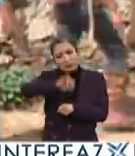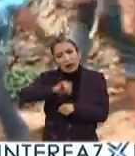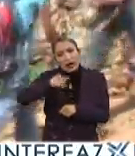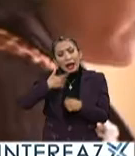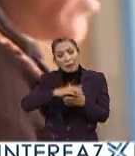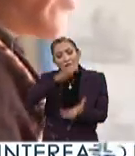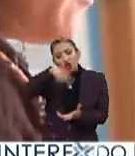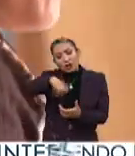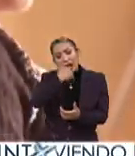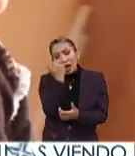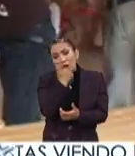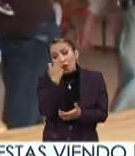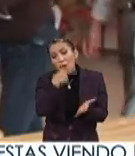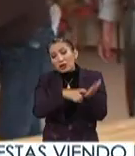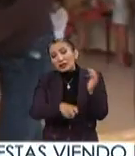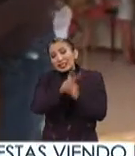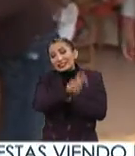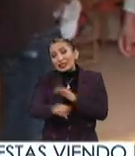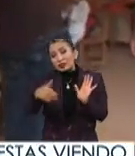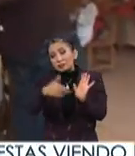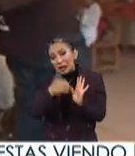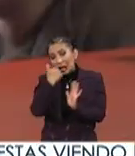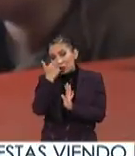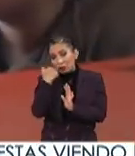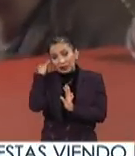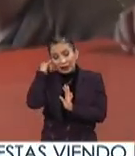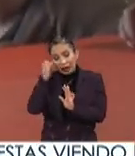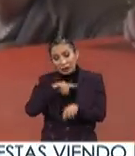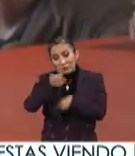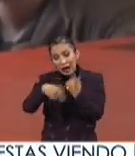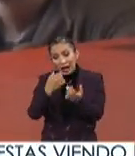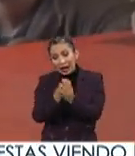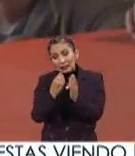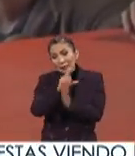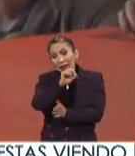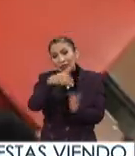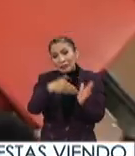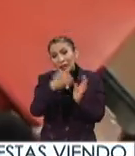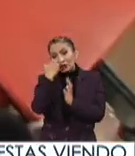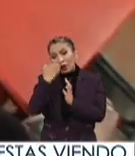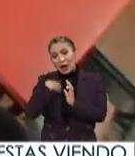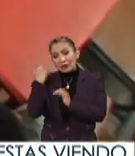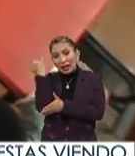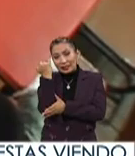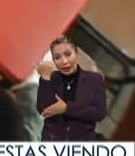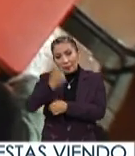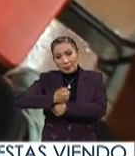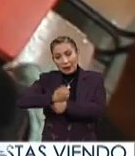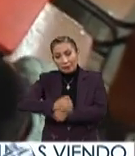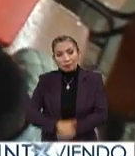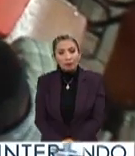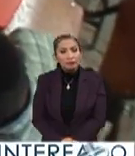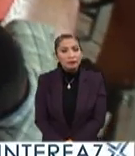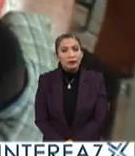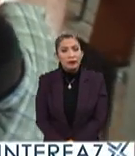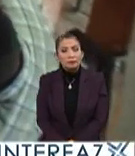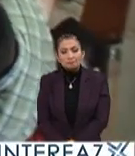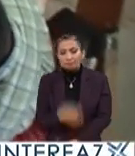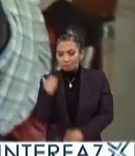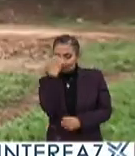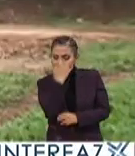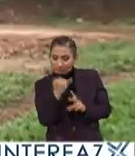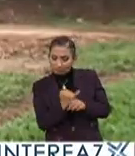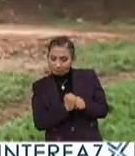estudiantes indígenas es de 1.300.000, que asisten a clases en 20.000 escuelas de preescolar y primaria. De acuerdo